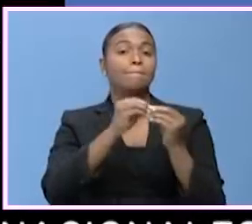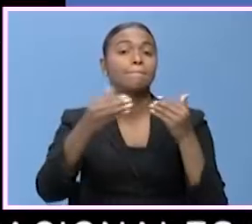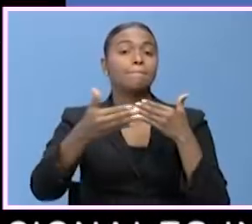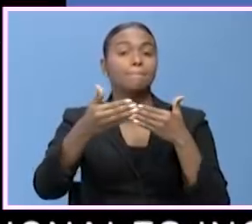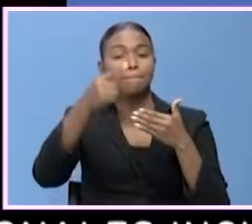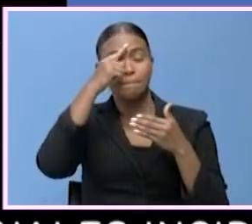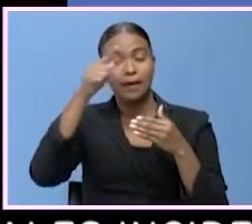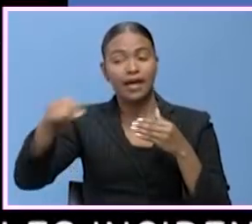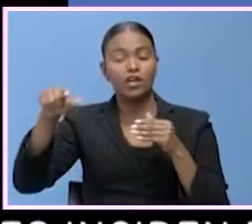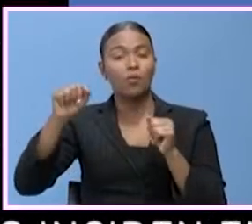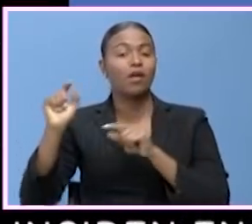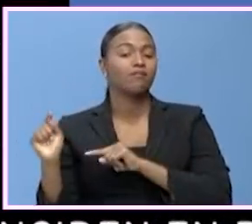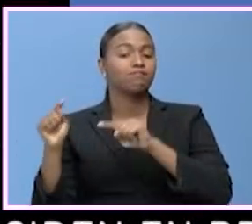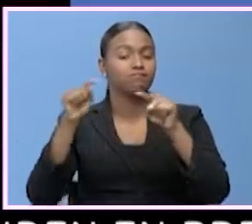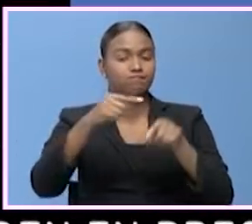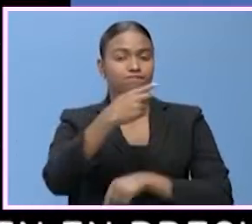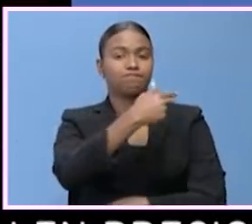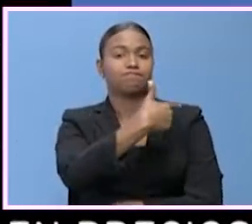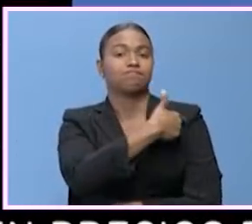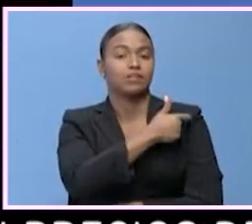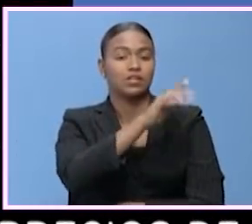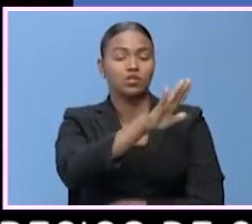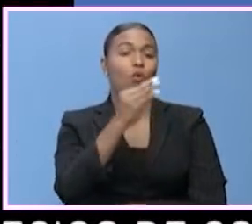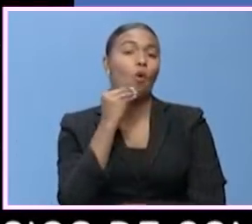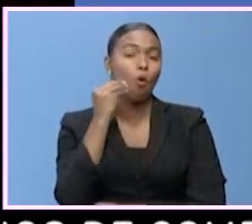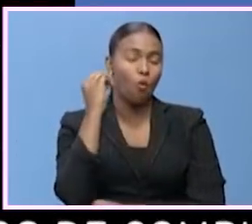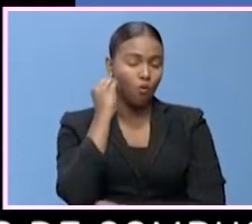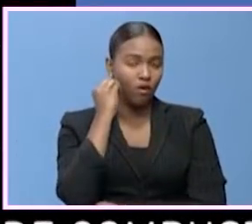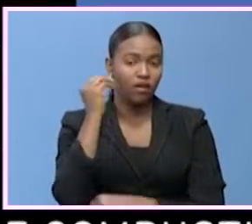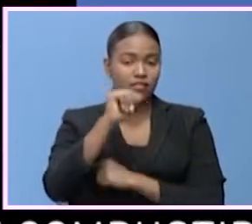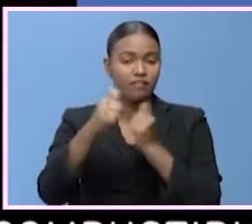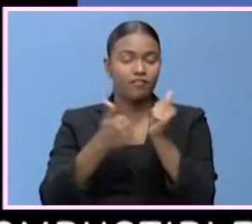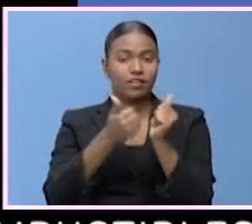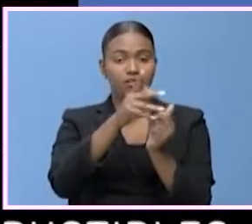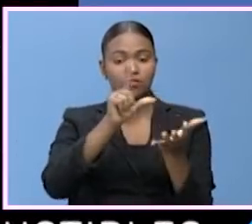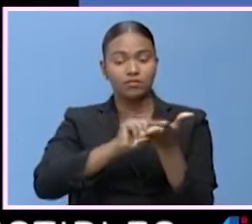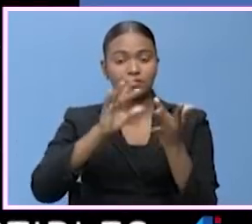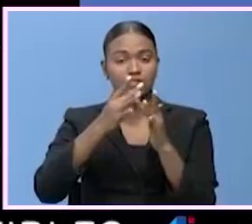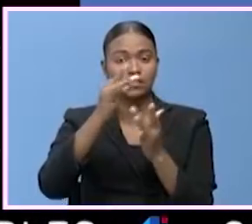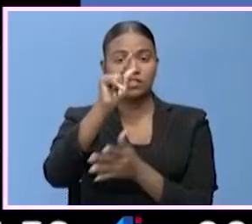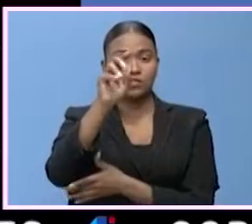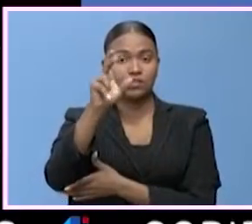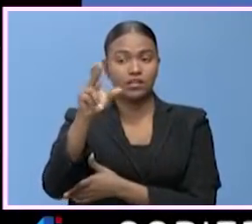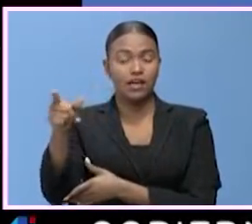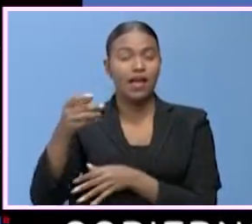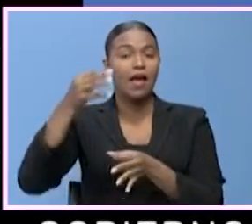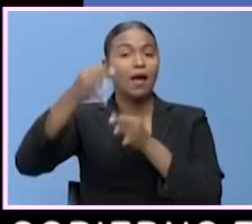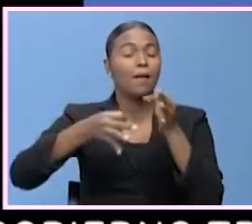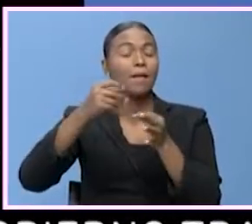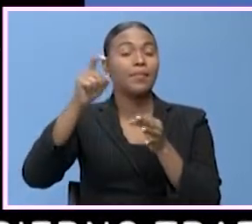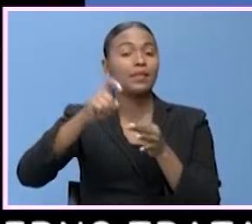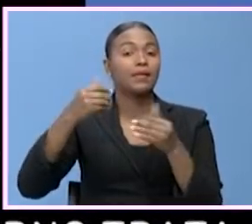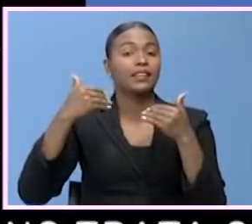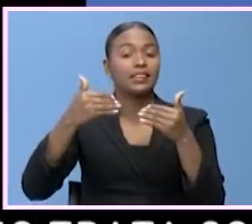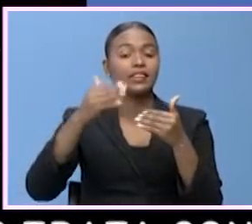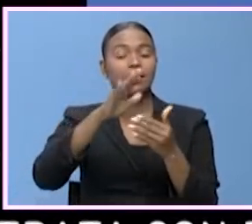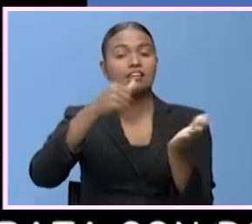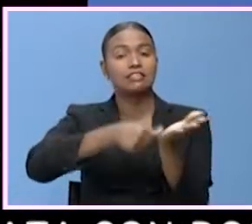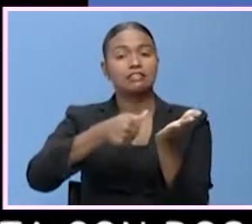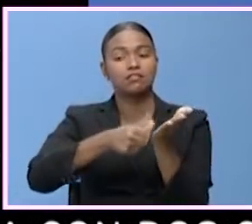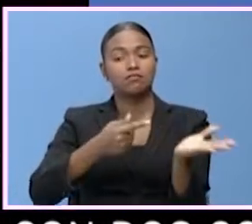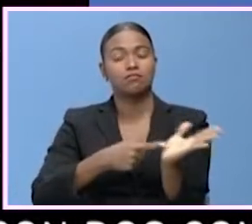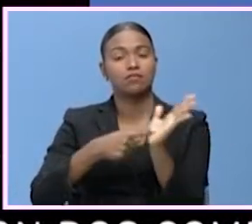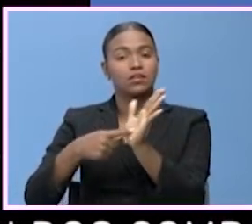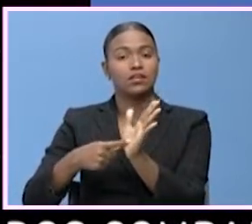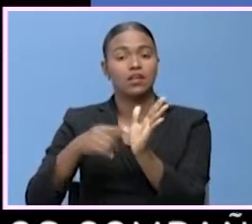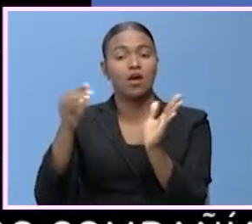puedan ir donde ellos a vacunarlos en la comodidad de su hogar. A través de su cuenta de Twitter, Arbaje explicó que deben llevar su cédula y la